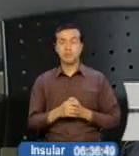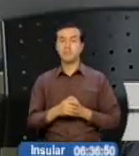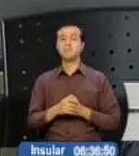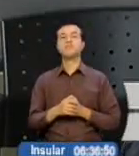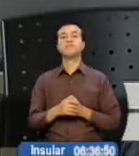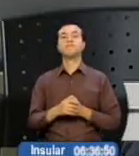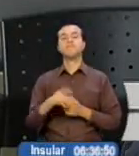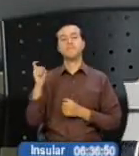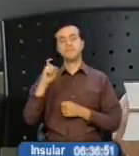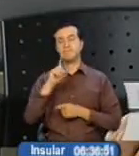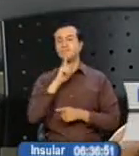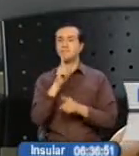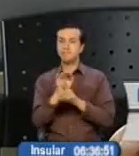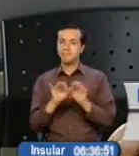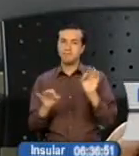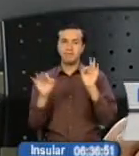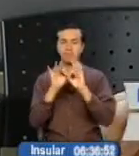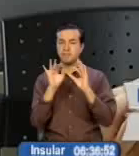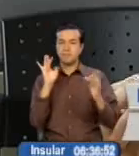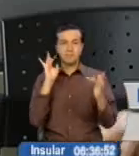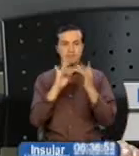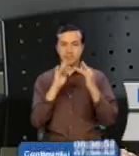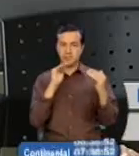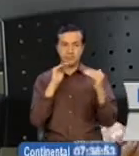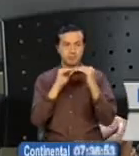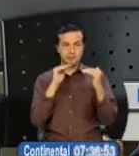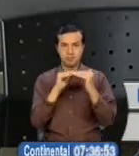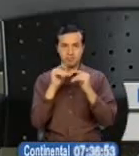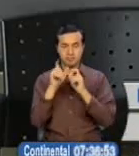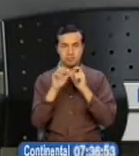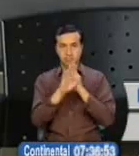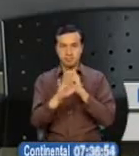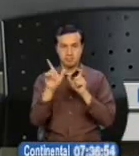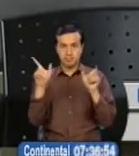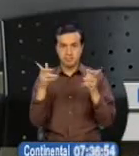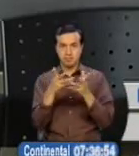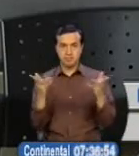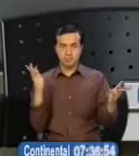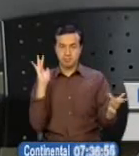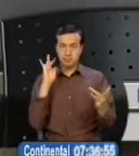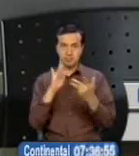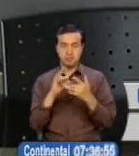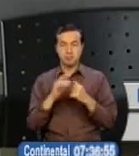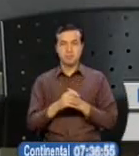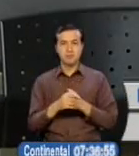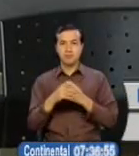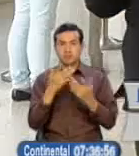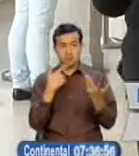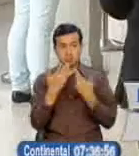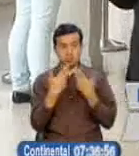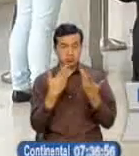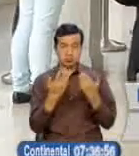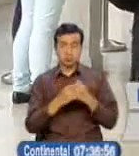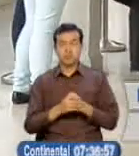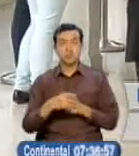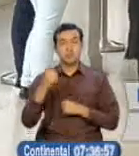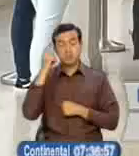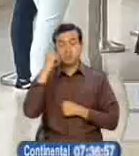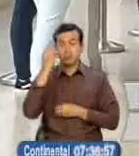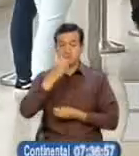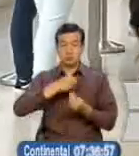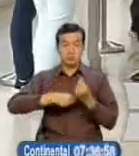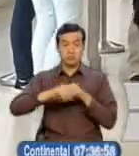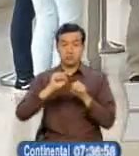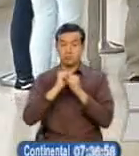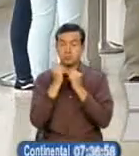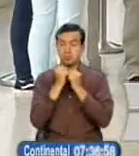que procurar vibrar en la misma frecuencia que vibra la gente. Hablemos con ellos. Considera que la inversión